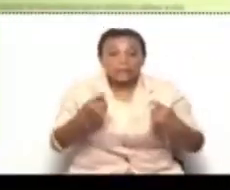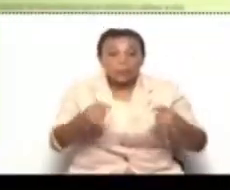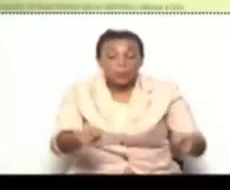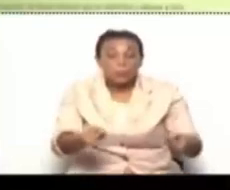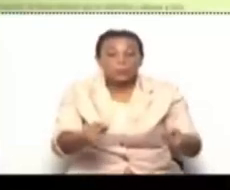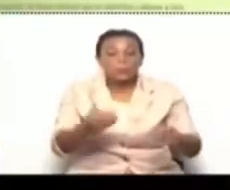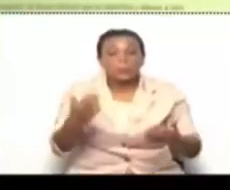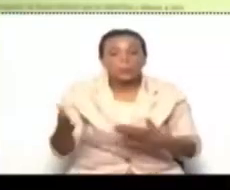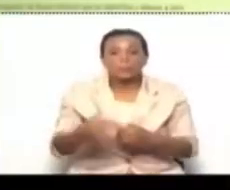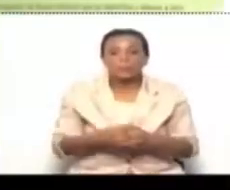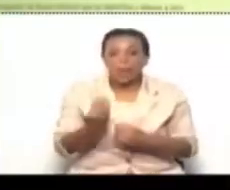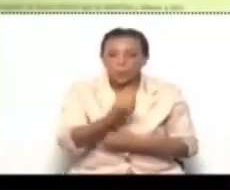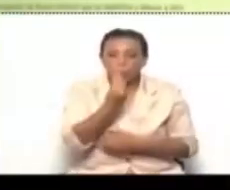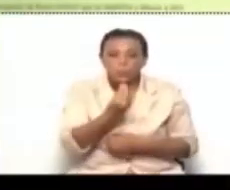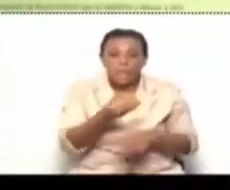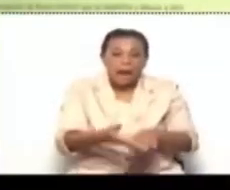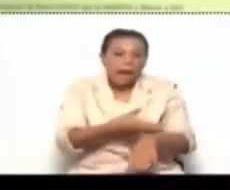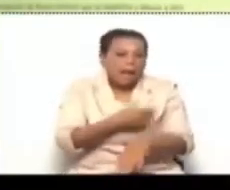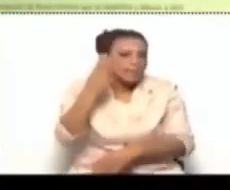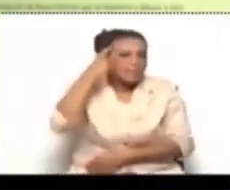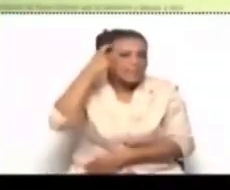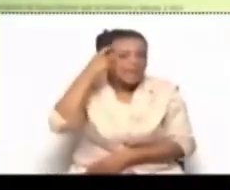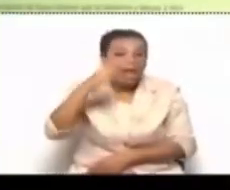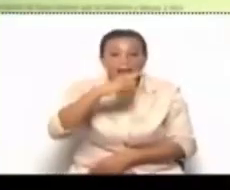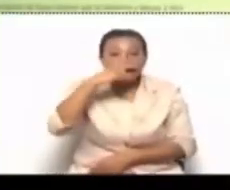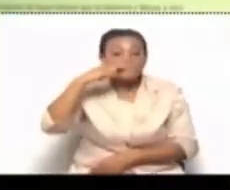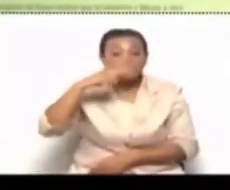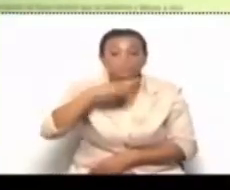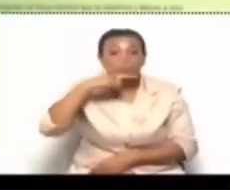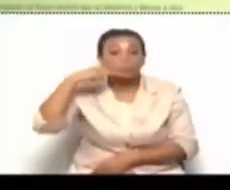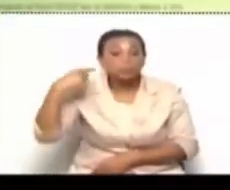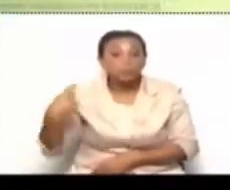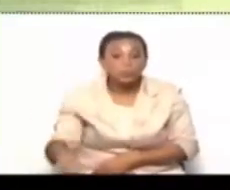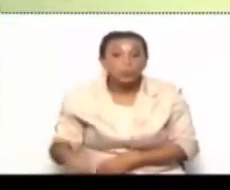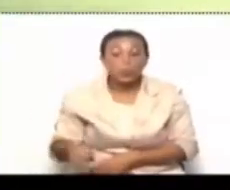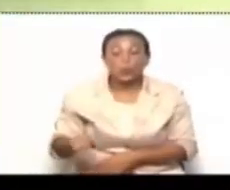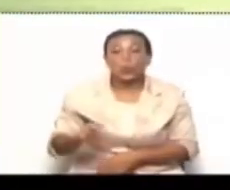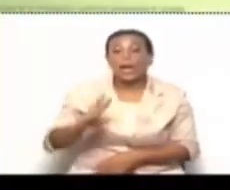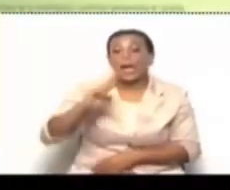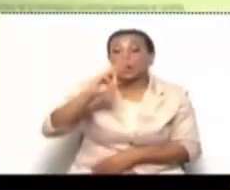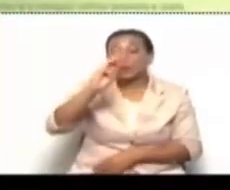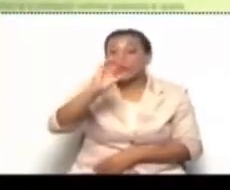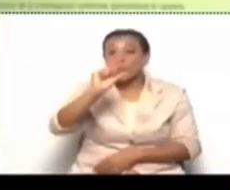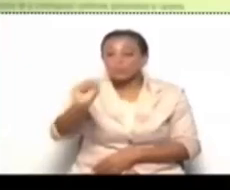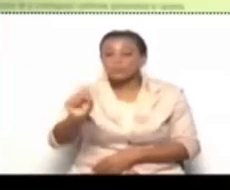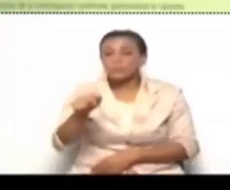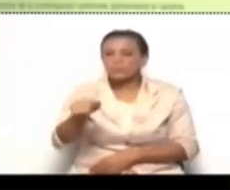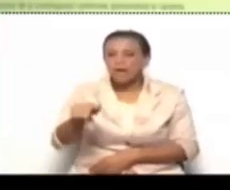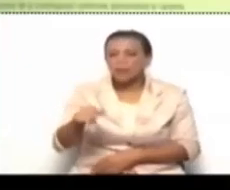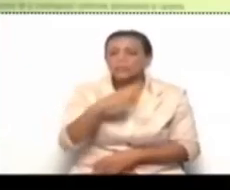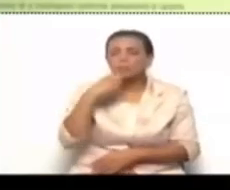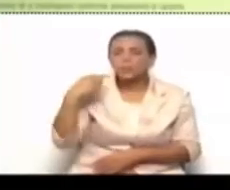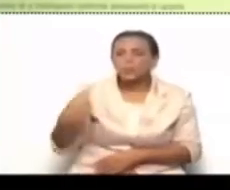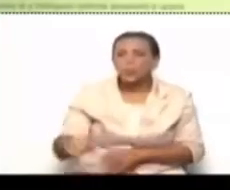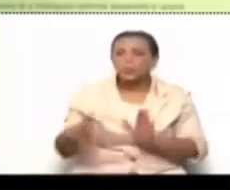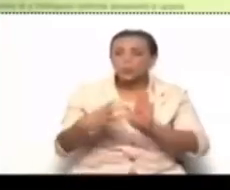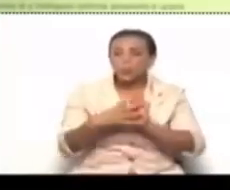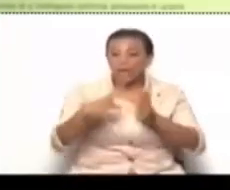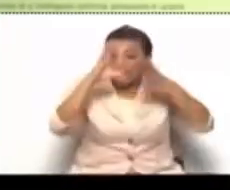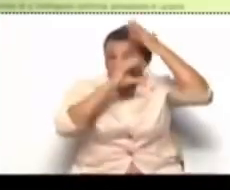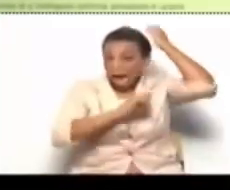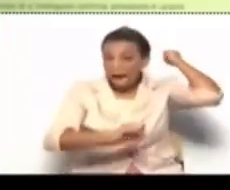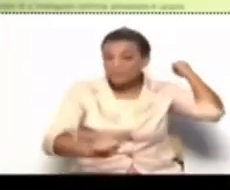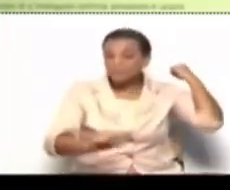ocurrió poco hace en Moscú, en Rusia. Y resulta que el canciller ruso,